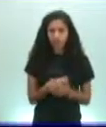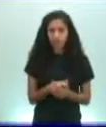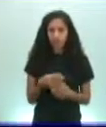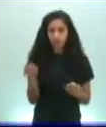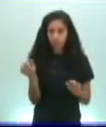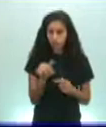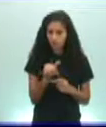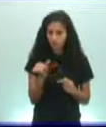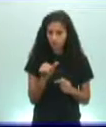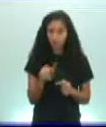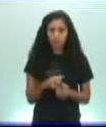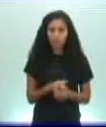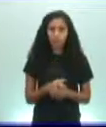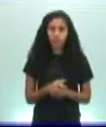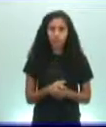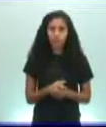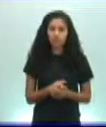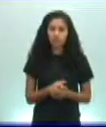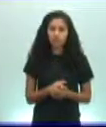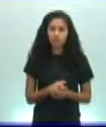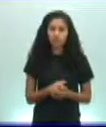igual procedimiento.